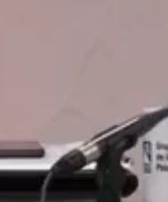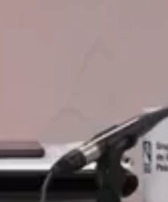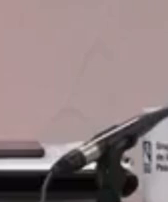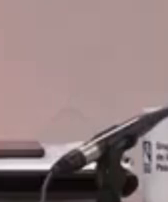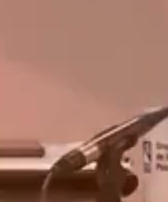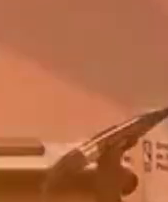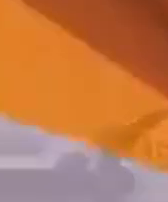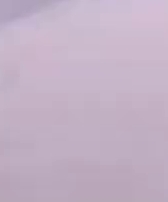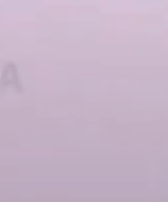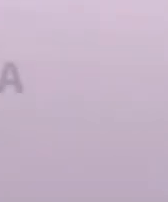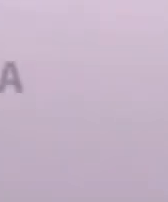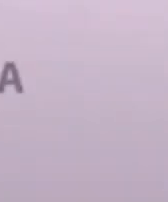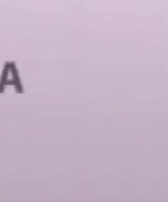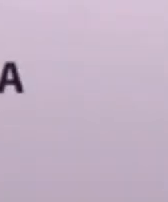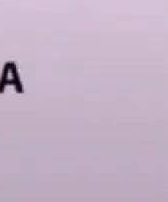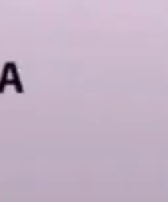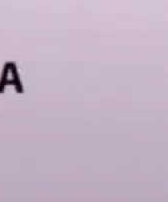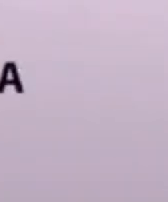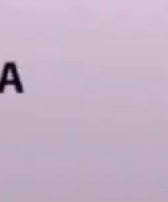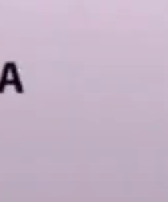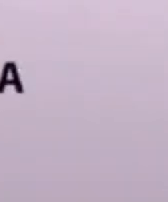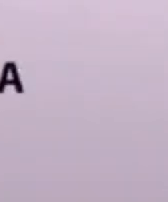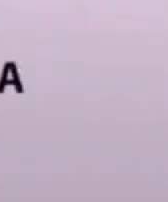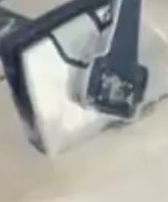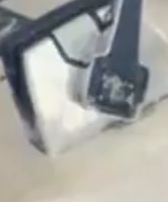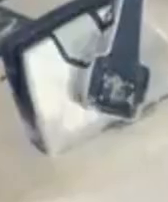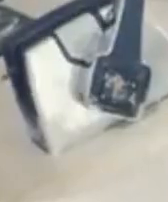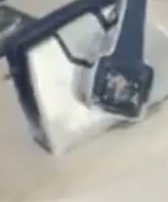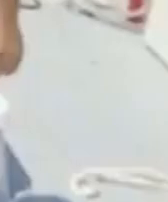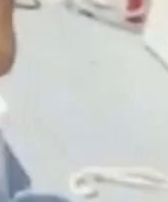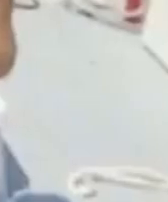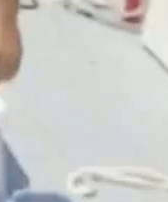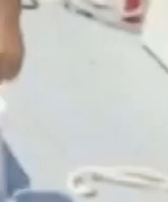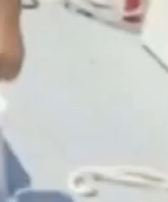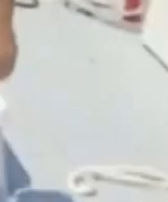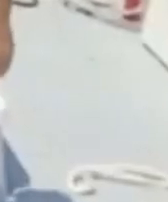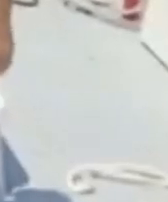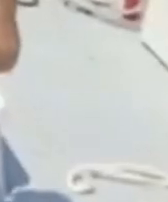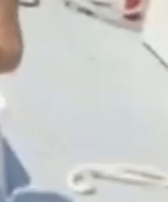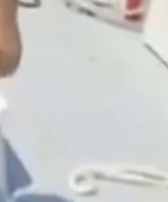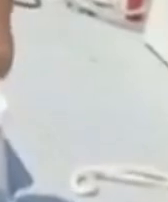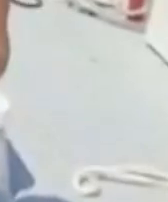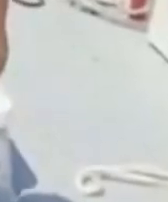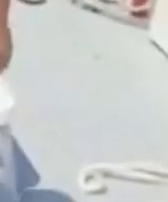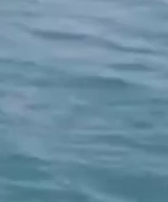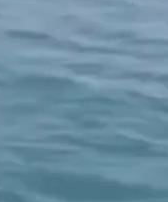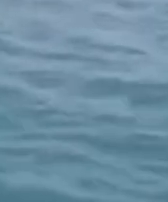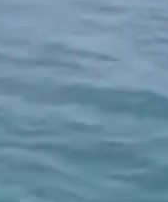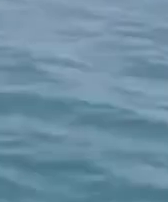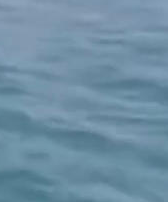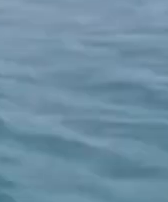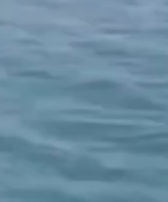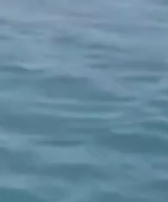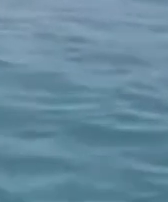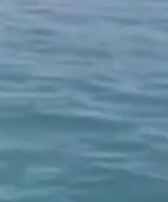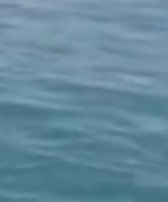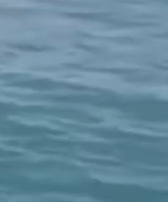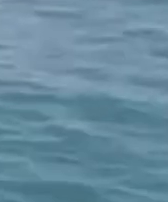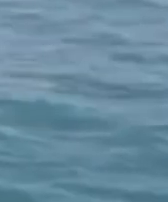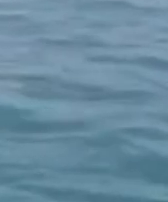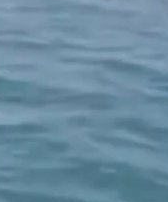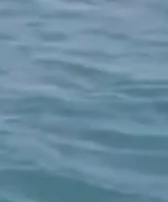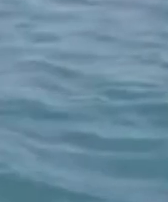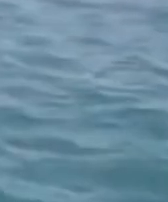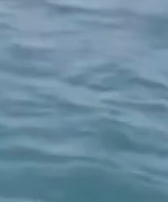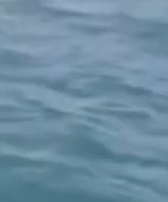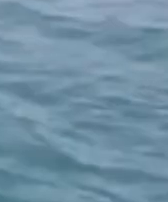cubana. Hoy en la mesa redonda, el colectivo del astillero Alcides Pino Bermúdez de Jibara, inmerso en un amplio